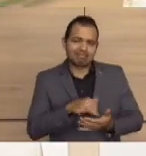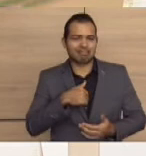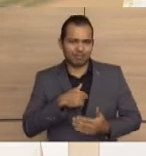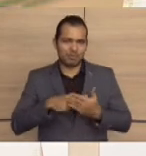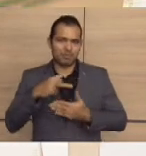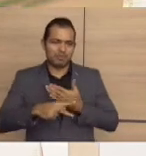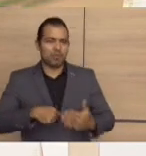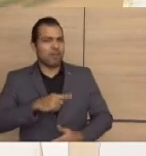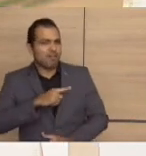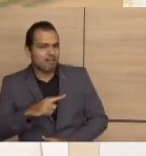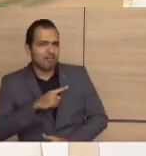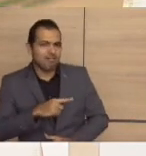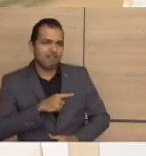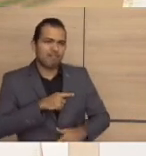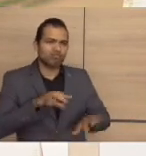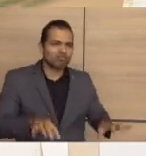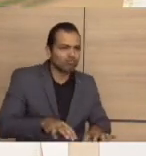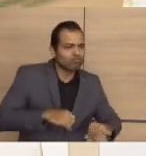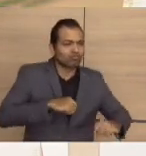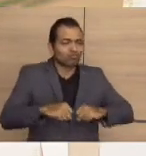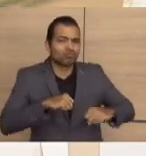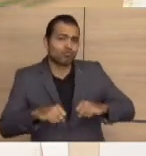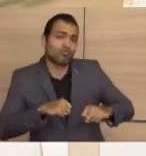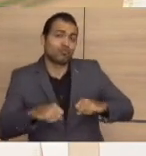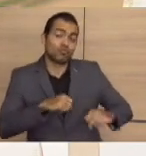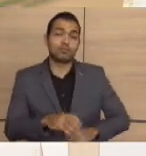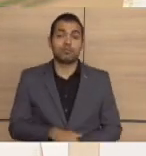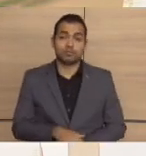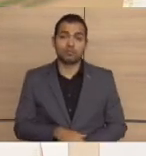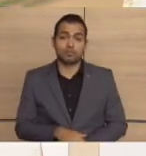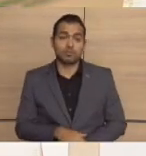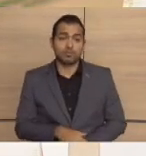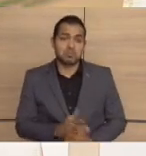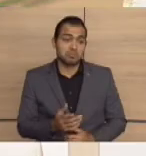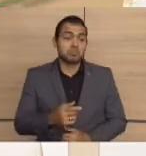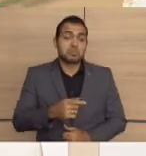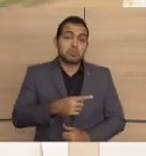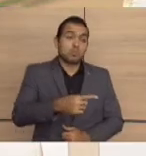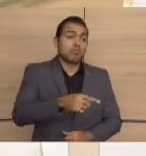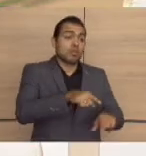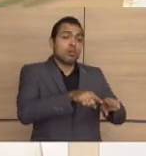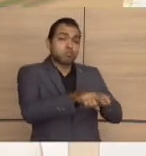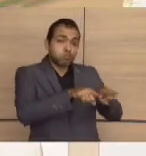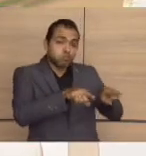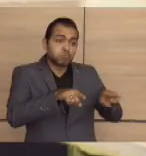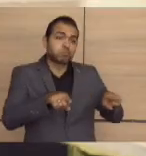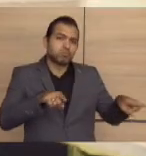de que se escuchen las voces de grandes personajes como lo son pues madres cabezas de hogar indígenas